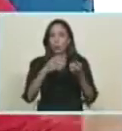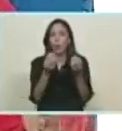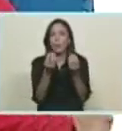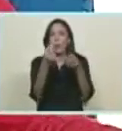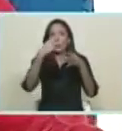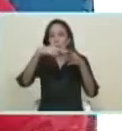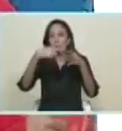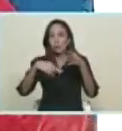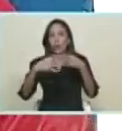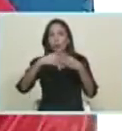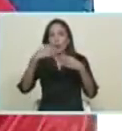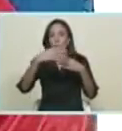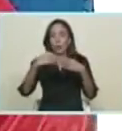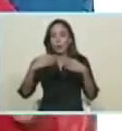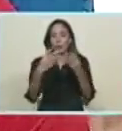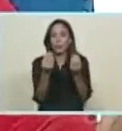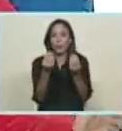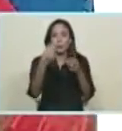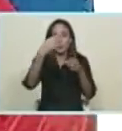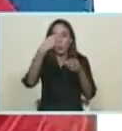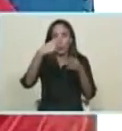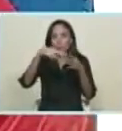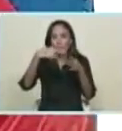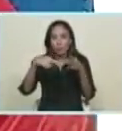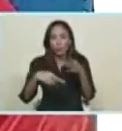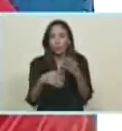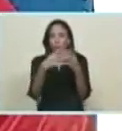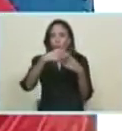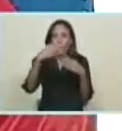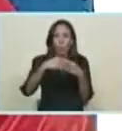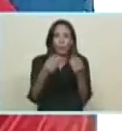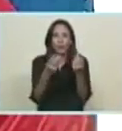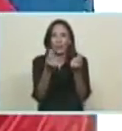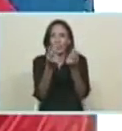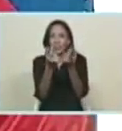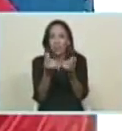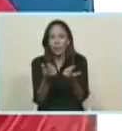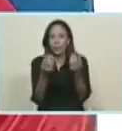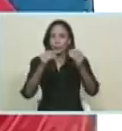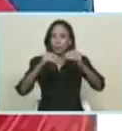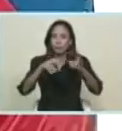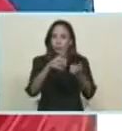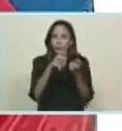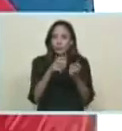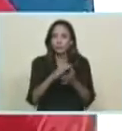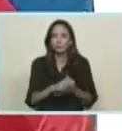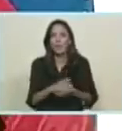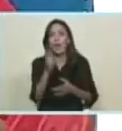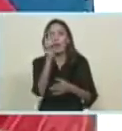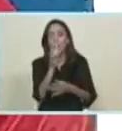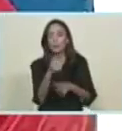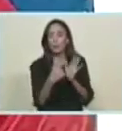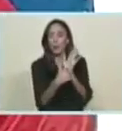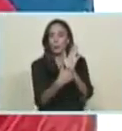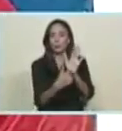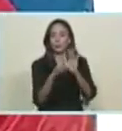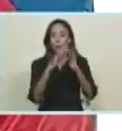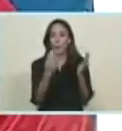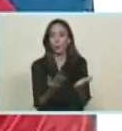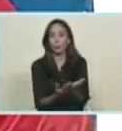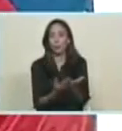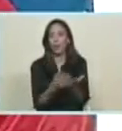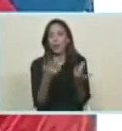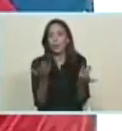en petrodólares más que en cualquier otra nación del planeta, Venezuela mostraba al mundo como